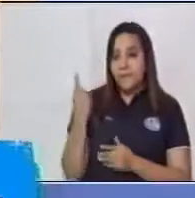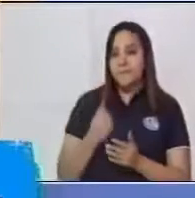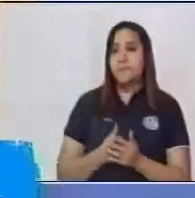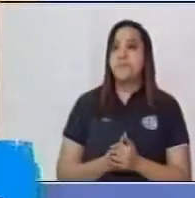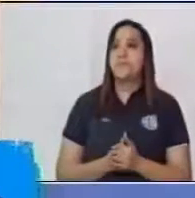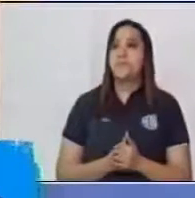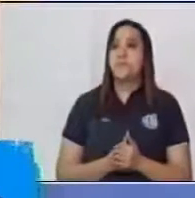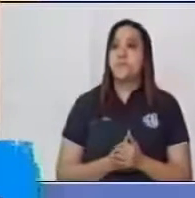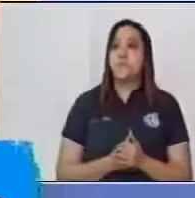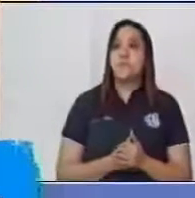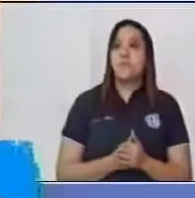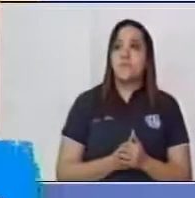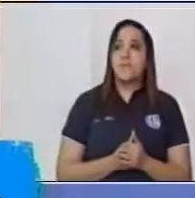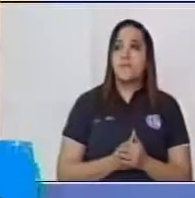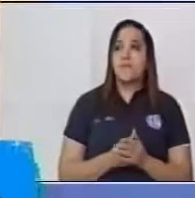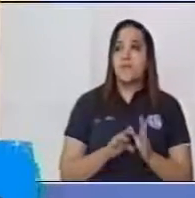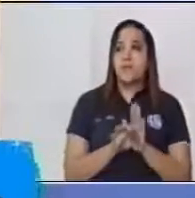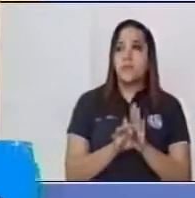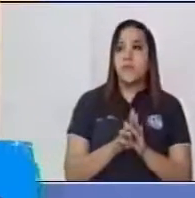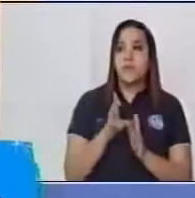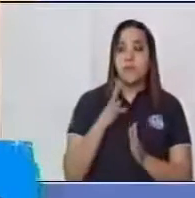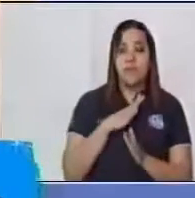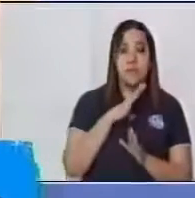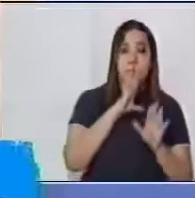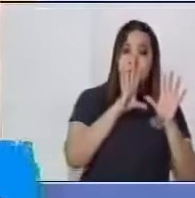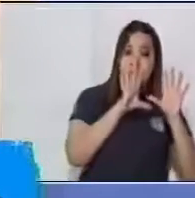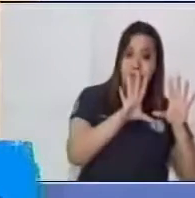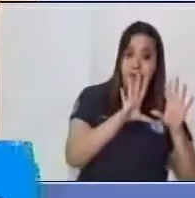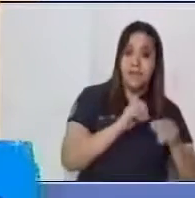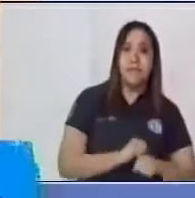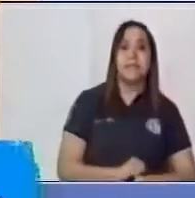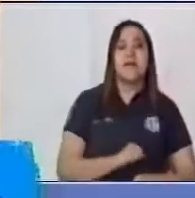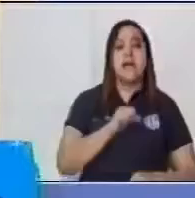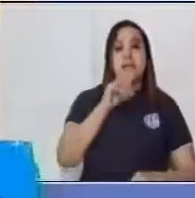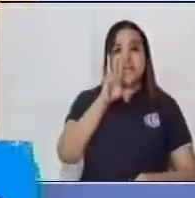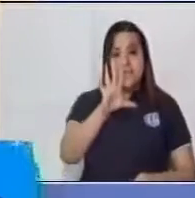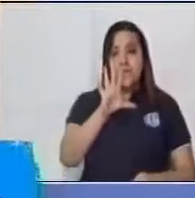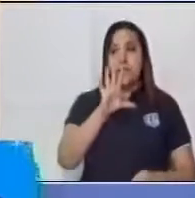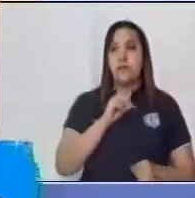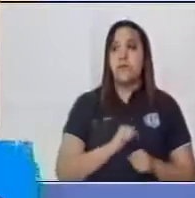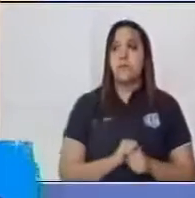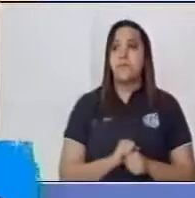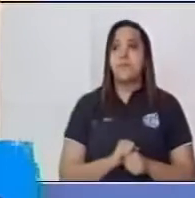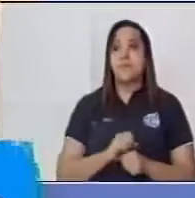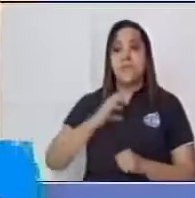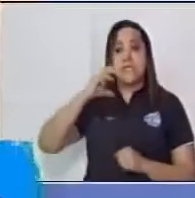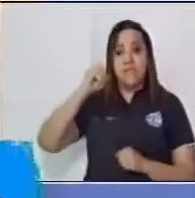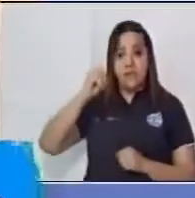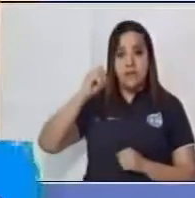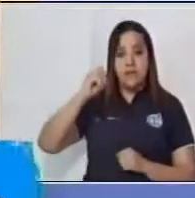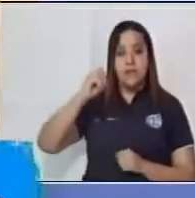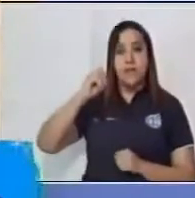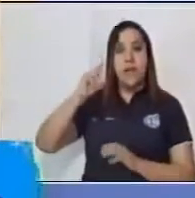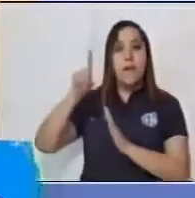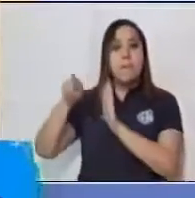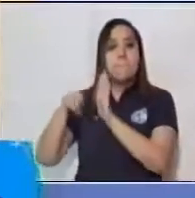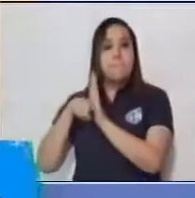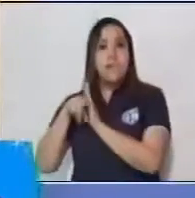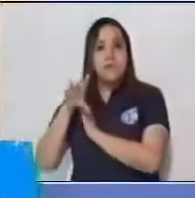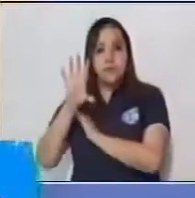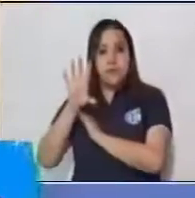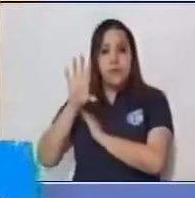sucesión. Tenemos el valor 10, 5, 0, menos